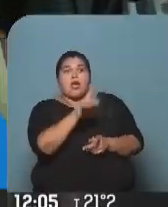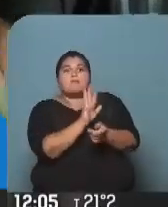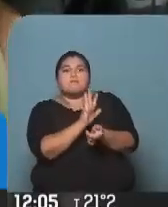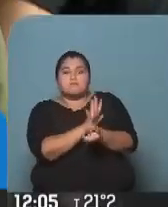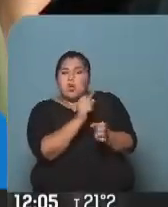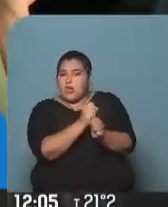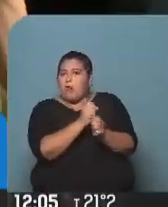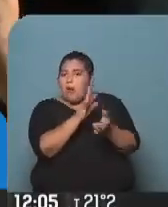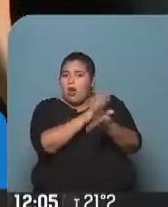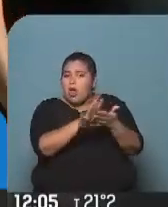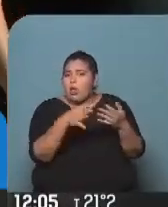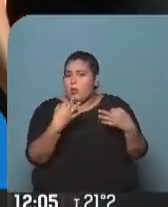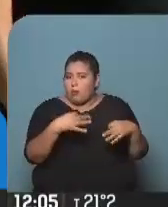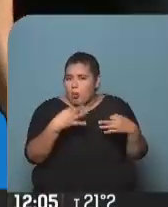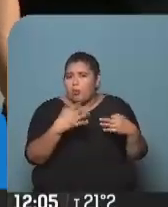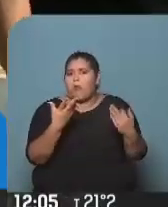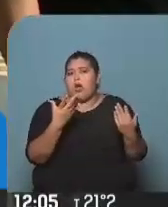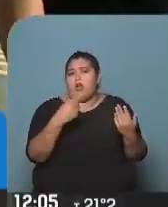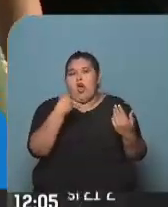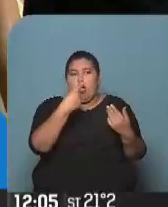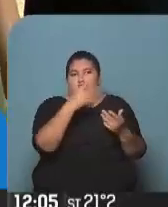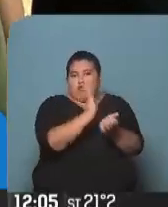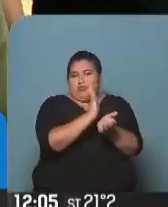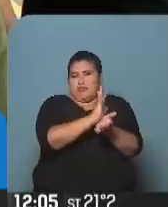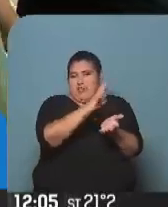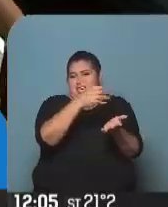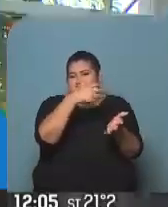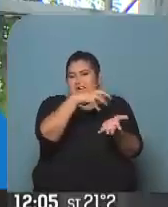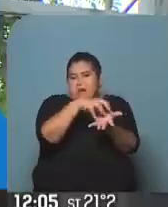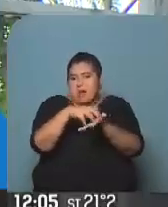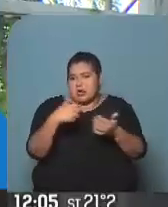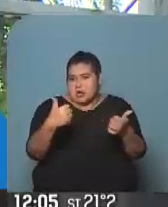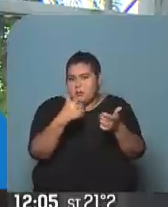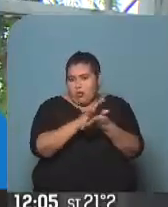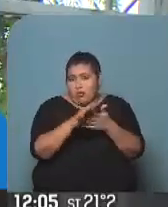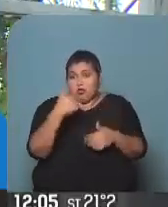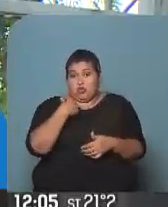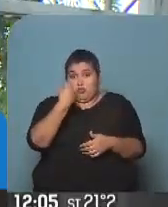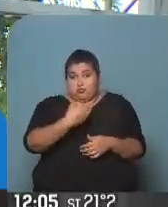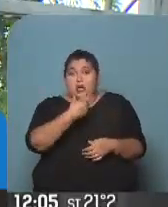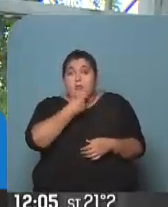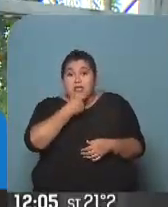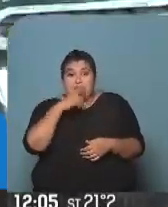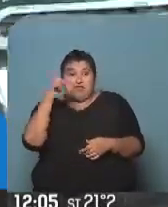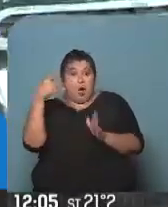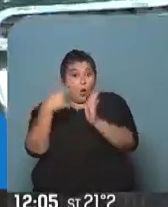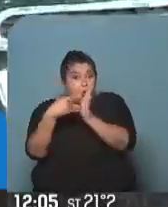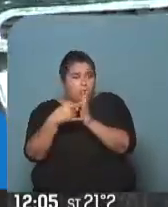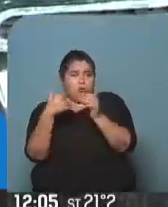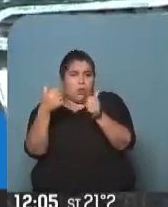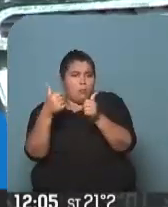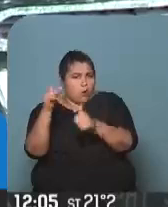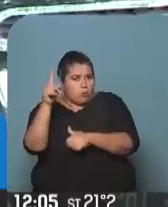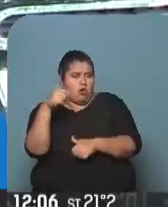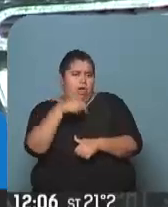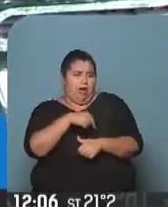creo. Y podés competir mejor contra otros sistemas que hay. Y nada, buenísimo. Yo soy de Mendoza, Uber allá está, funciona bien. Pero